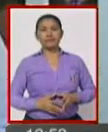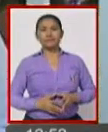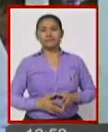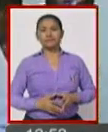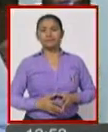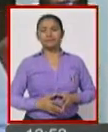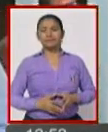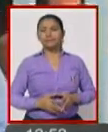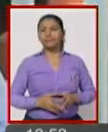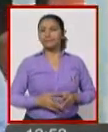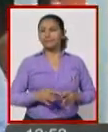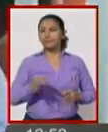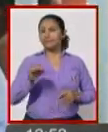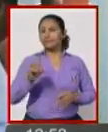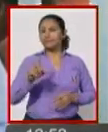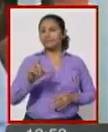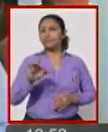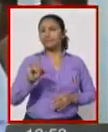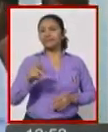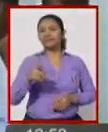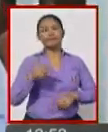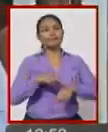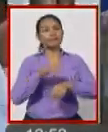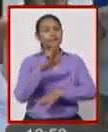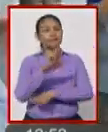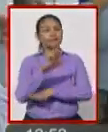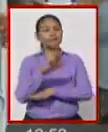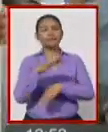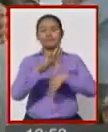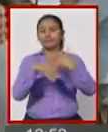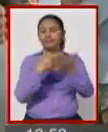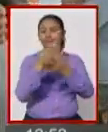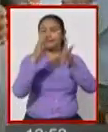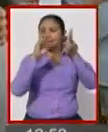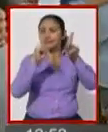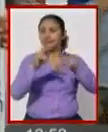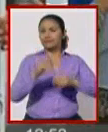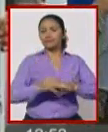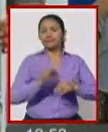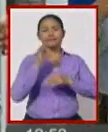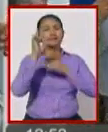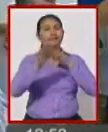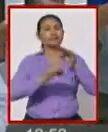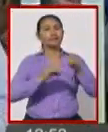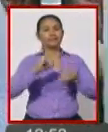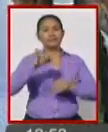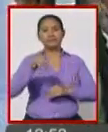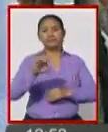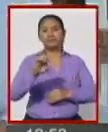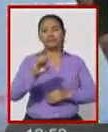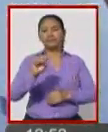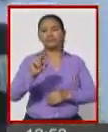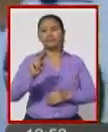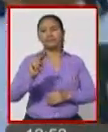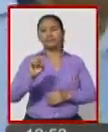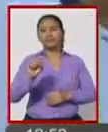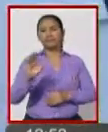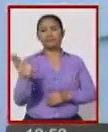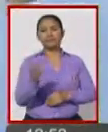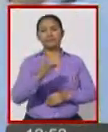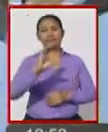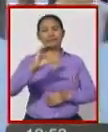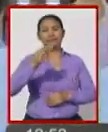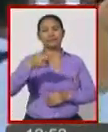Buenas tardes, Felipe. Es indicarle que a esta hora de la tarde ya los comerciantes de la Federación de Jesús Caguana y de don